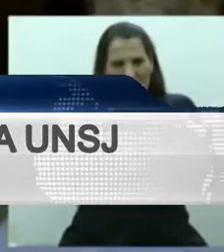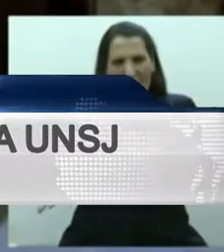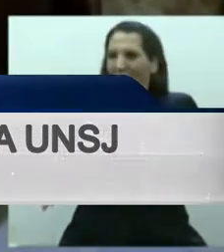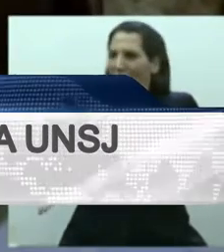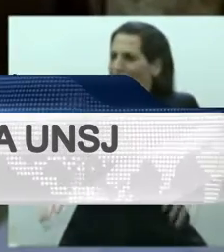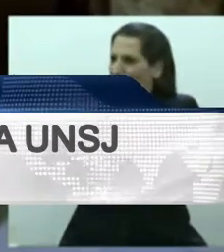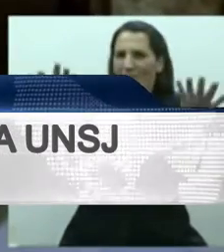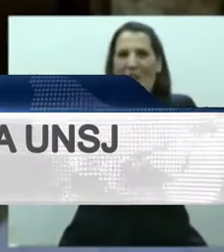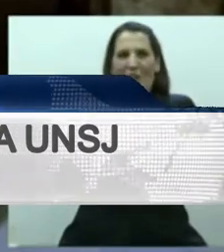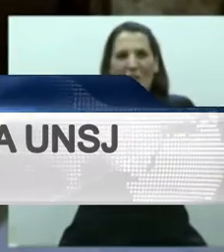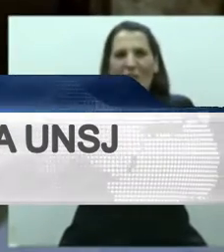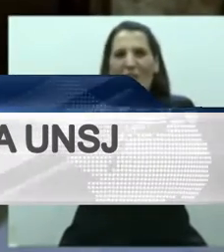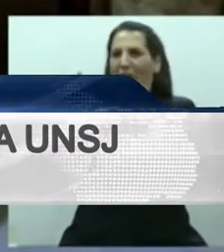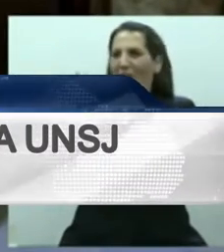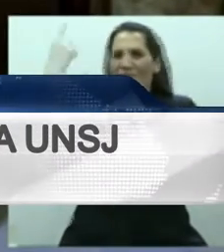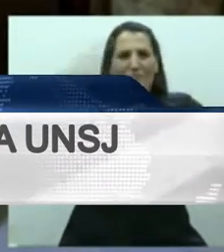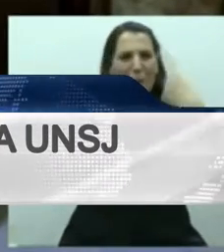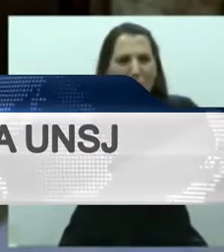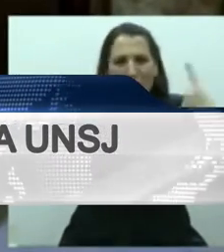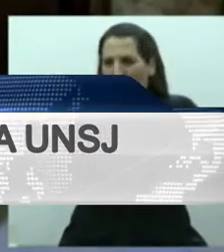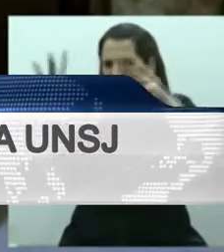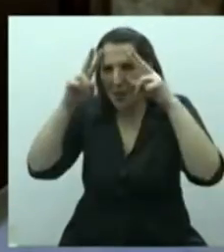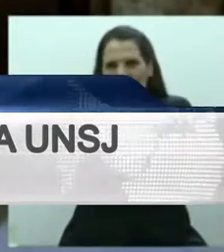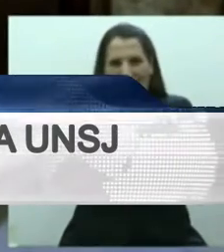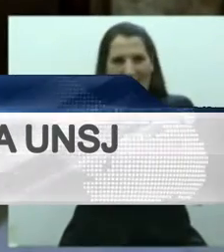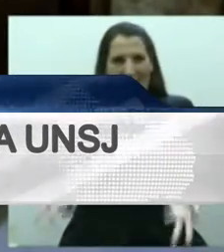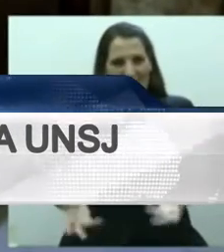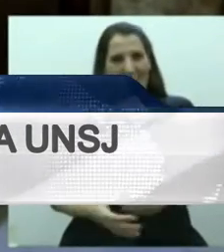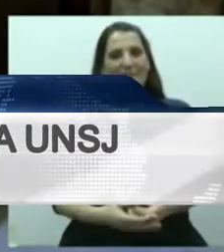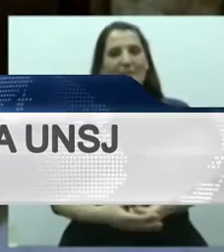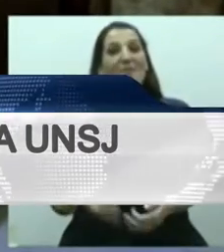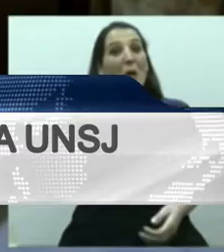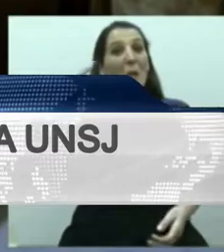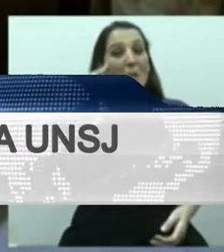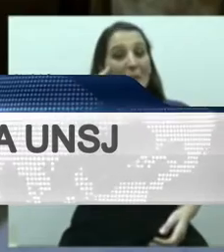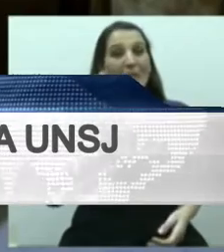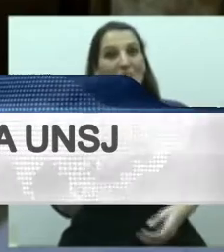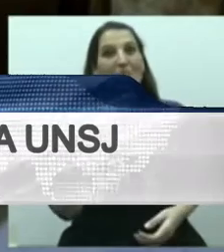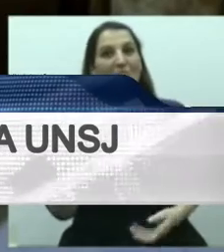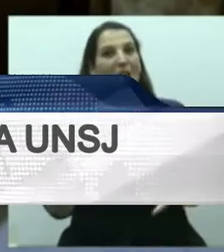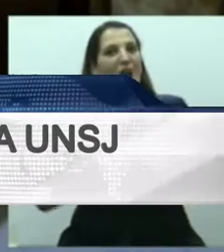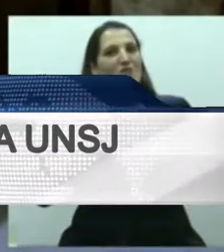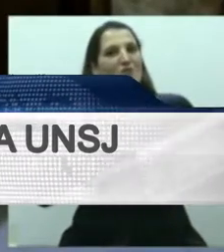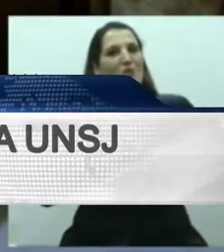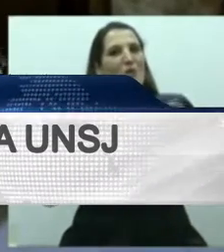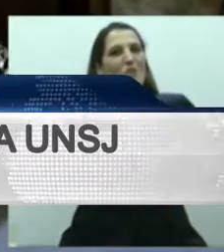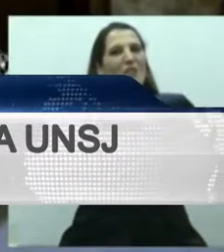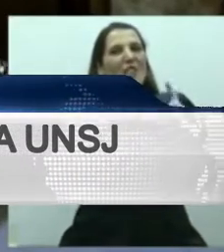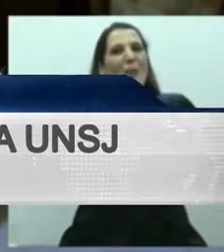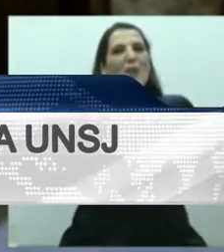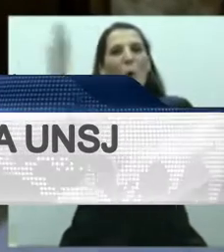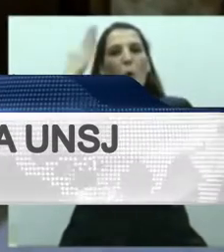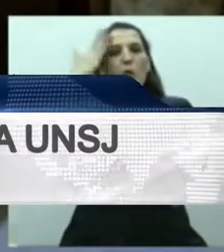Se está pasando, creo que en la vida de la universidad, al menos de lo que yo recuerdo, este es uno de los momentos más difíciles